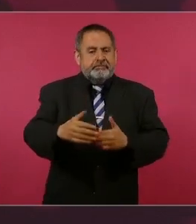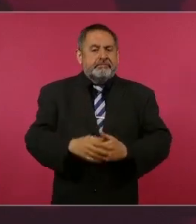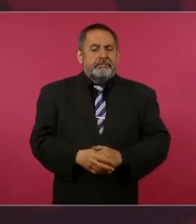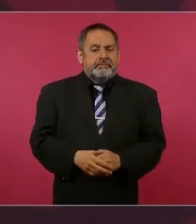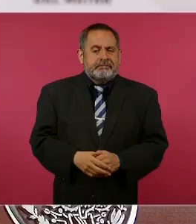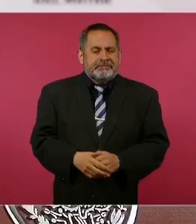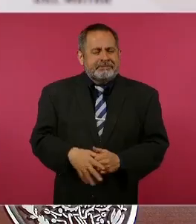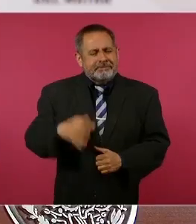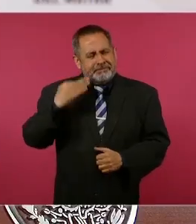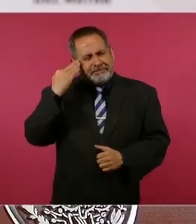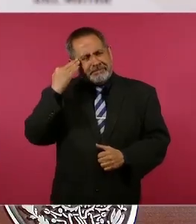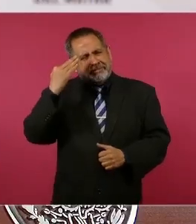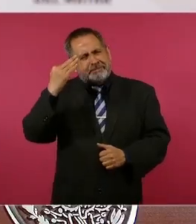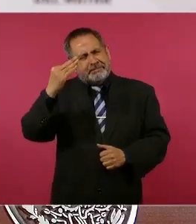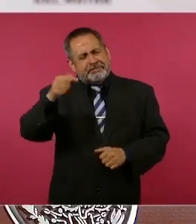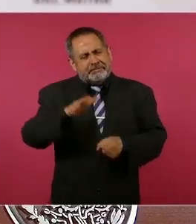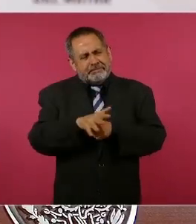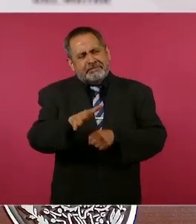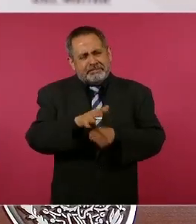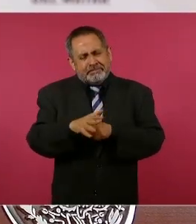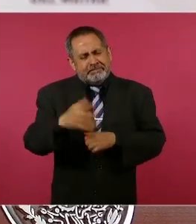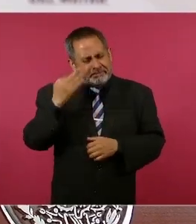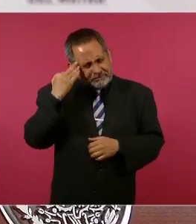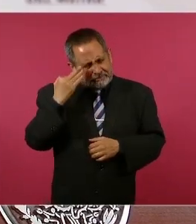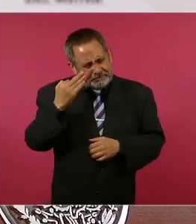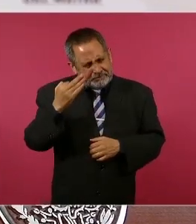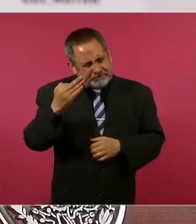con el tiempo,